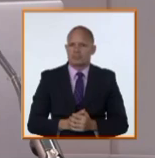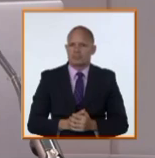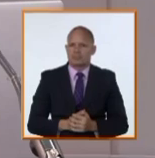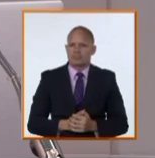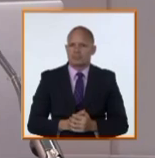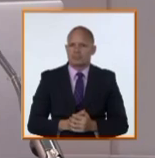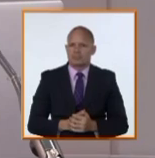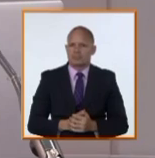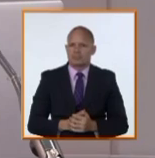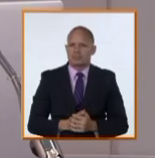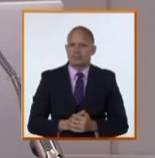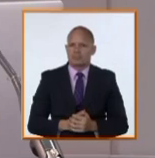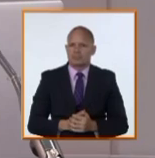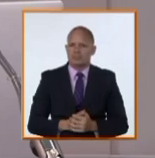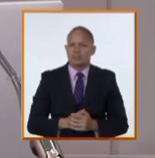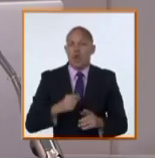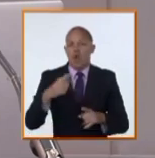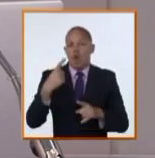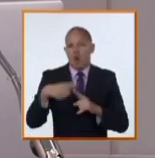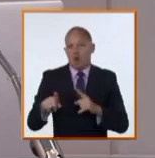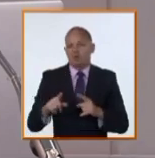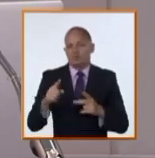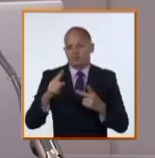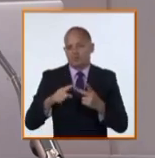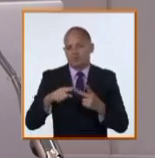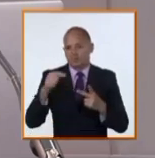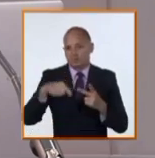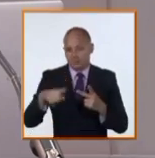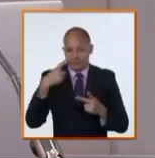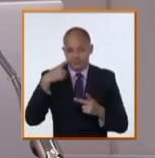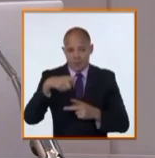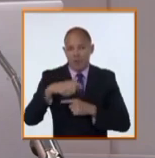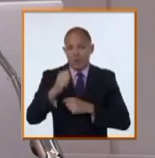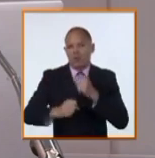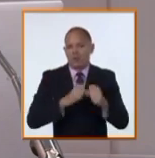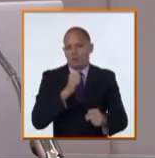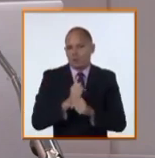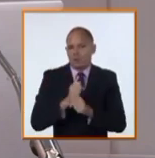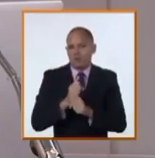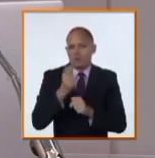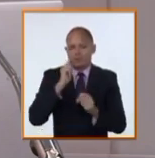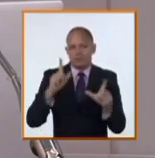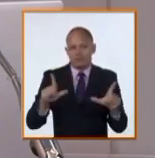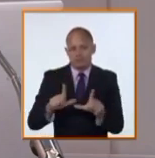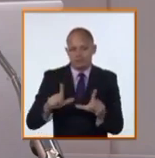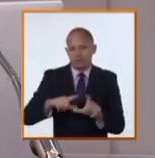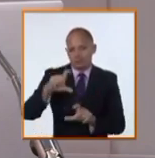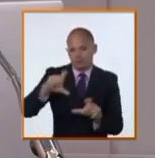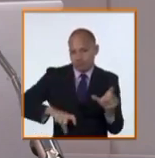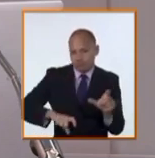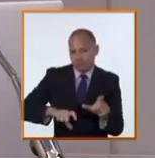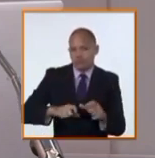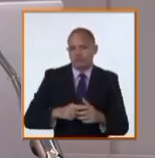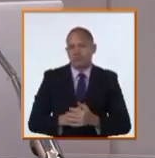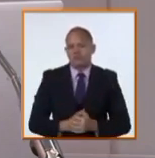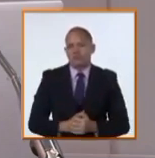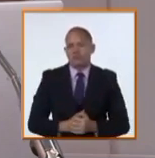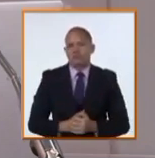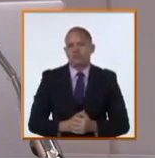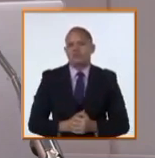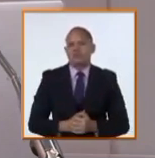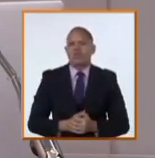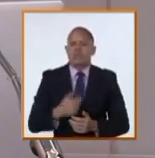número de y se incrementó Hoy hay más alrededor de cuatro mil post desplegados